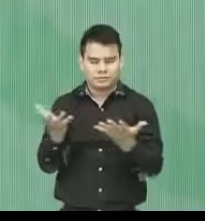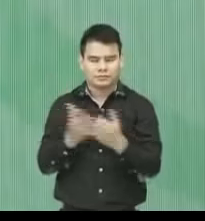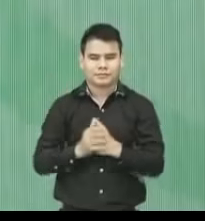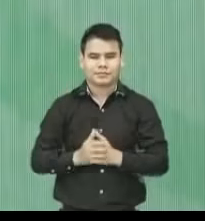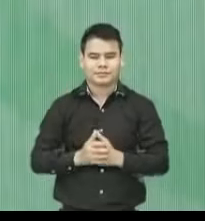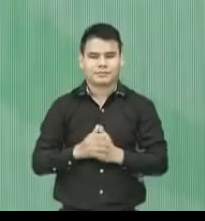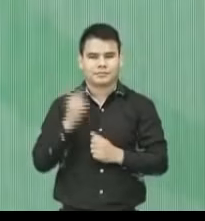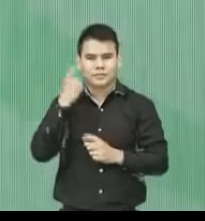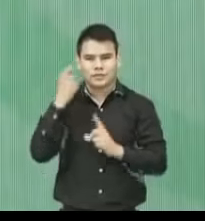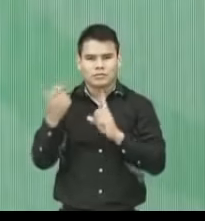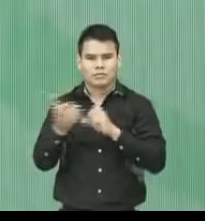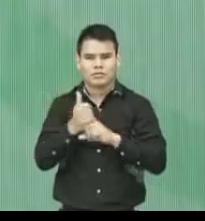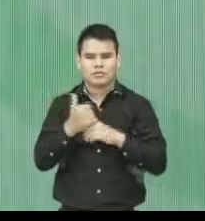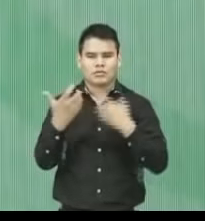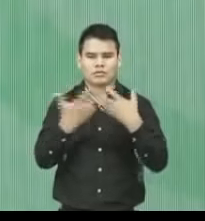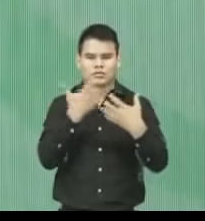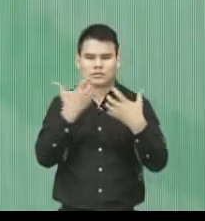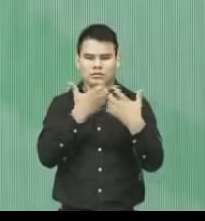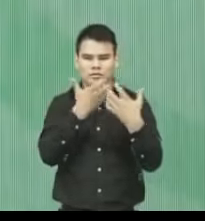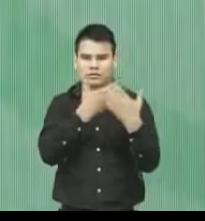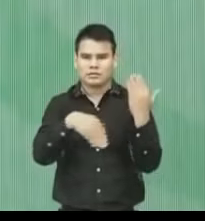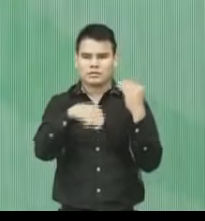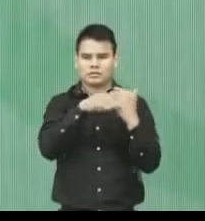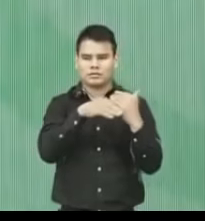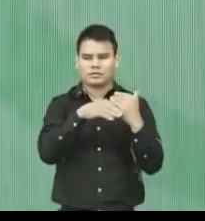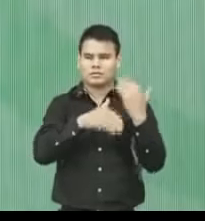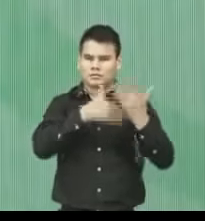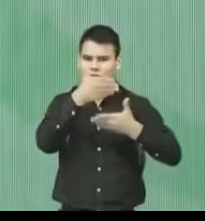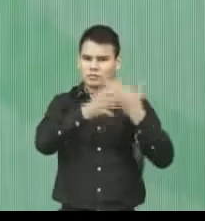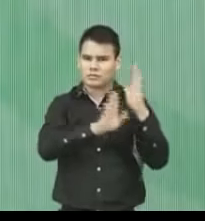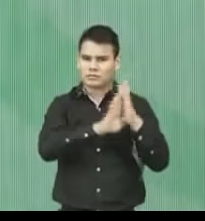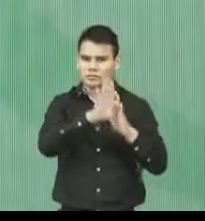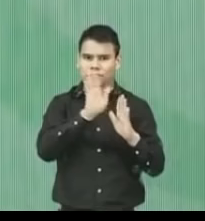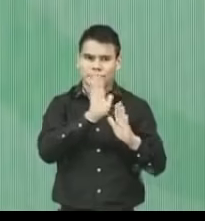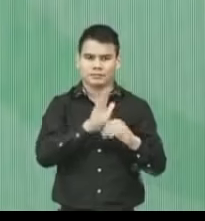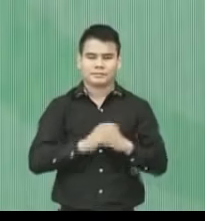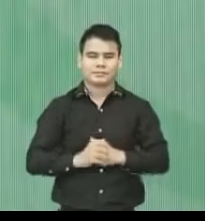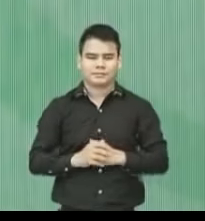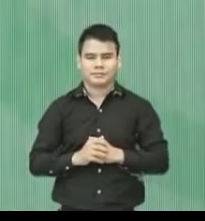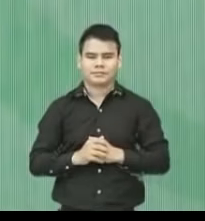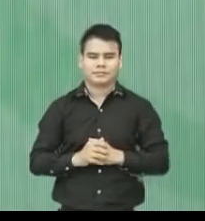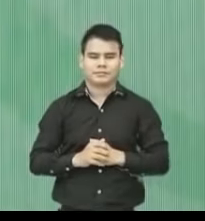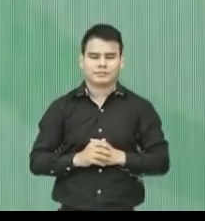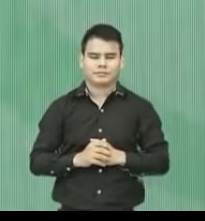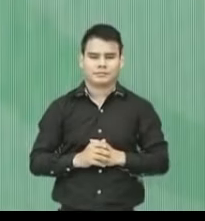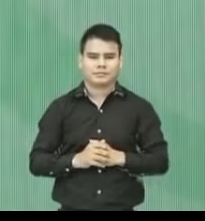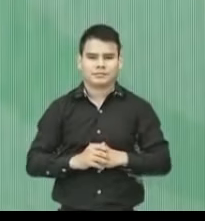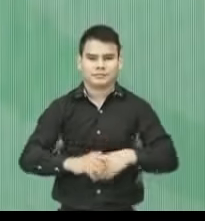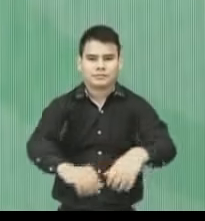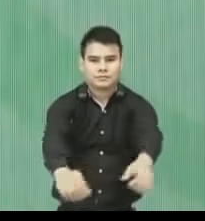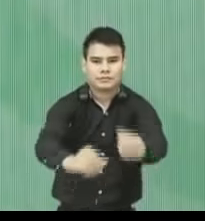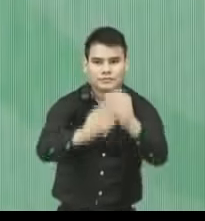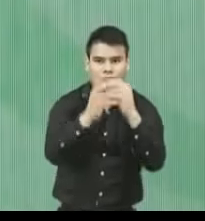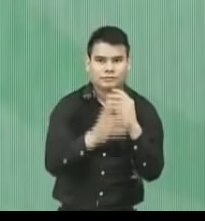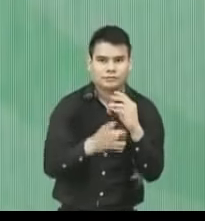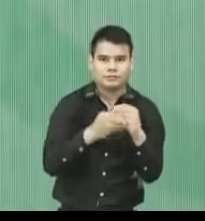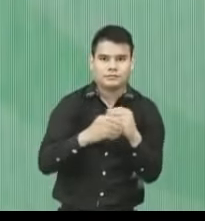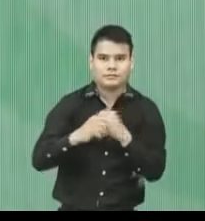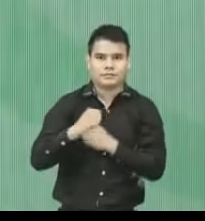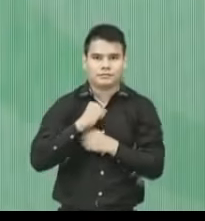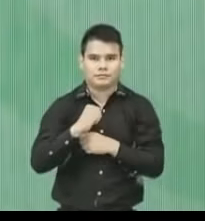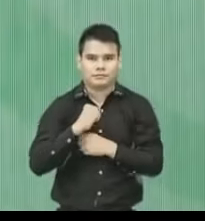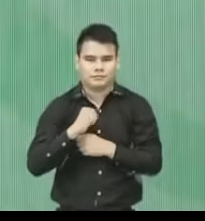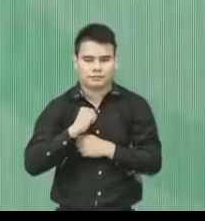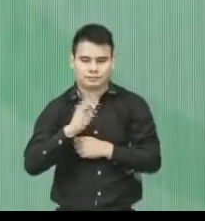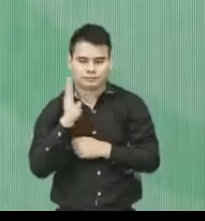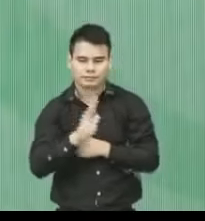buscando un sistema más equitativo más progresivo y donde también mantengamos las